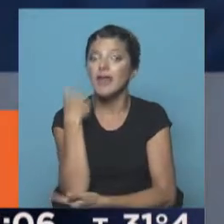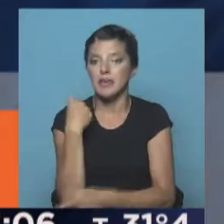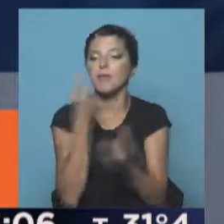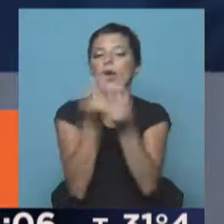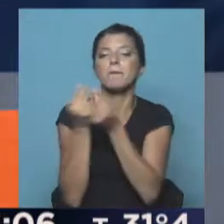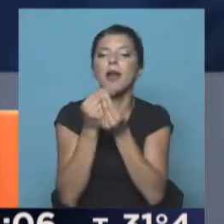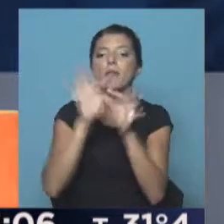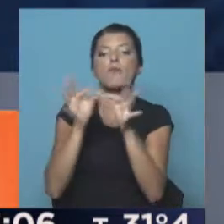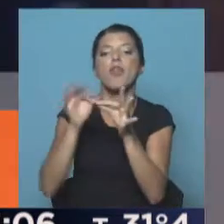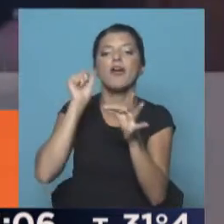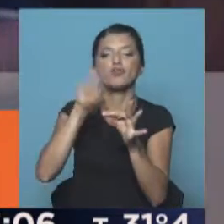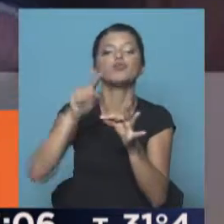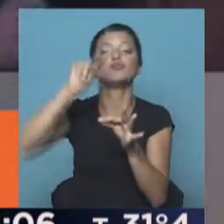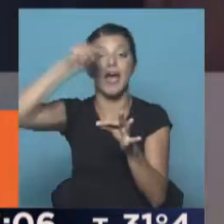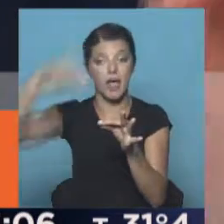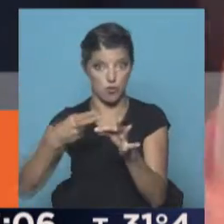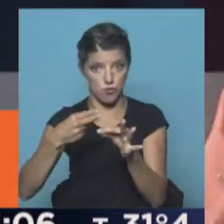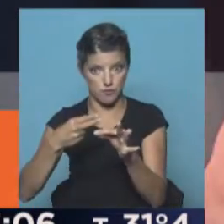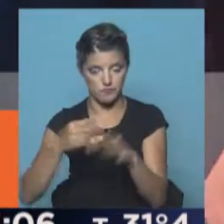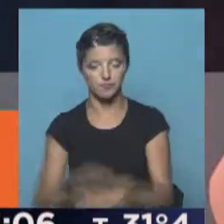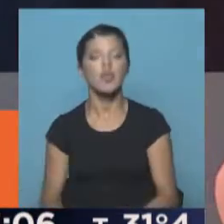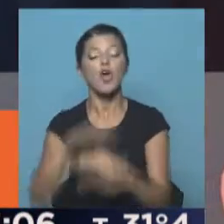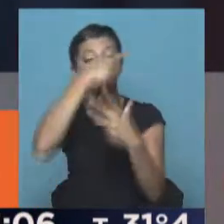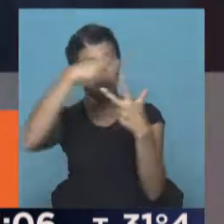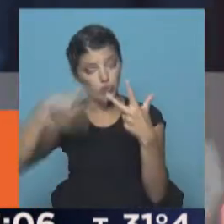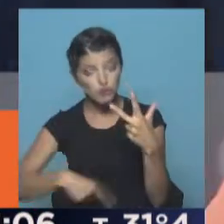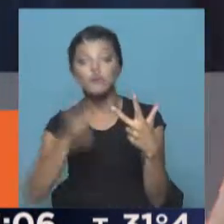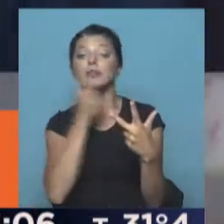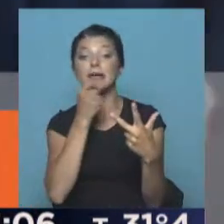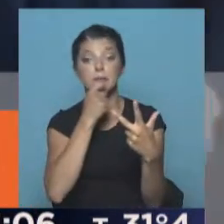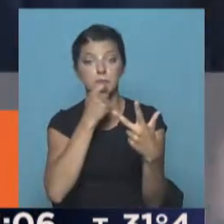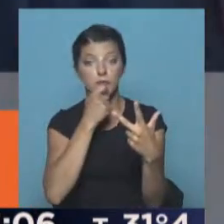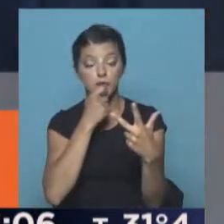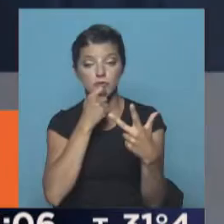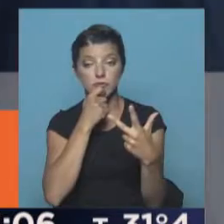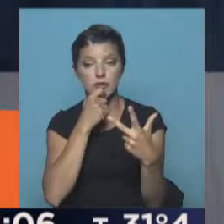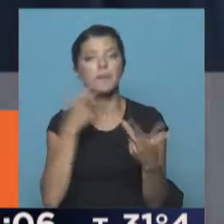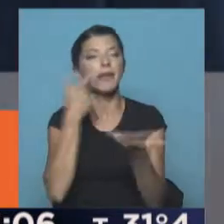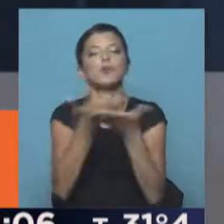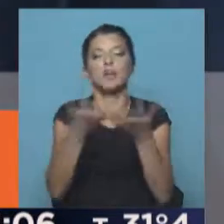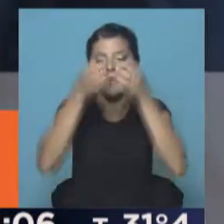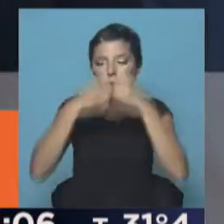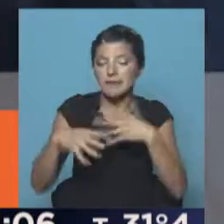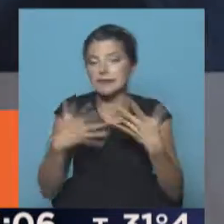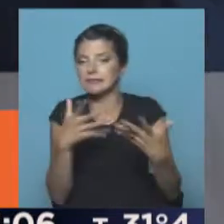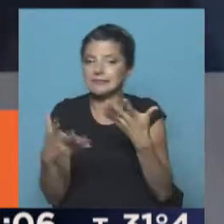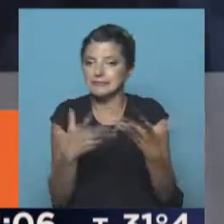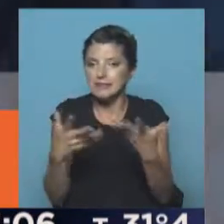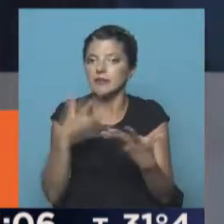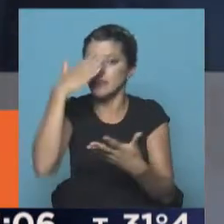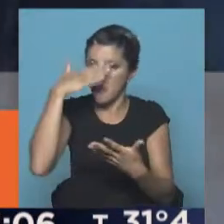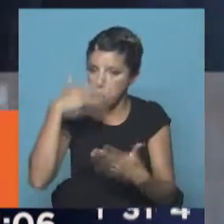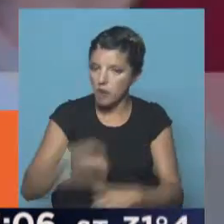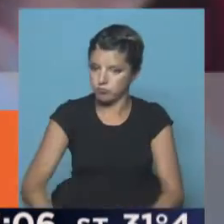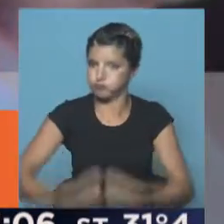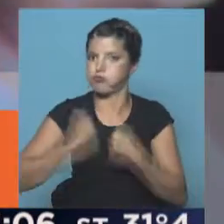todos ejemplos de gobiernos cuya legitimidad de origen era débil o estaba en cuestión y que sin